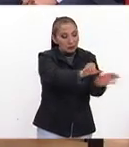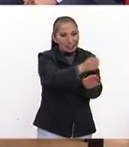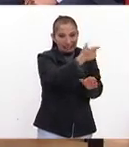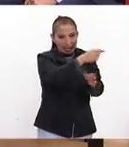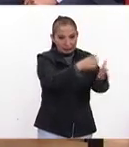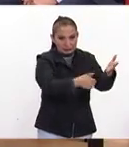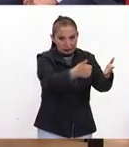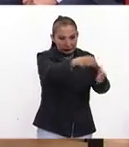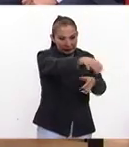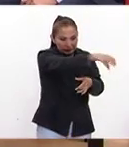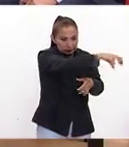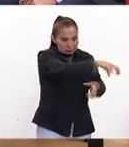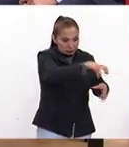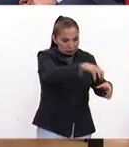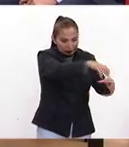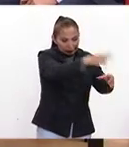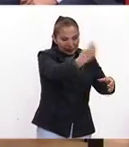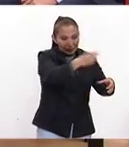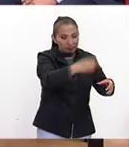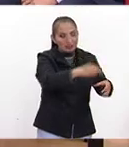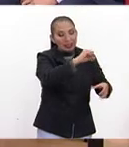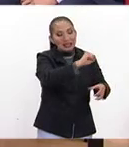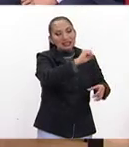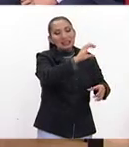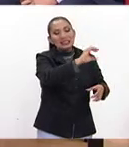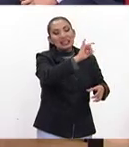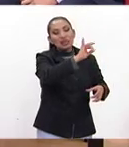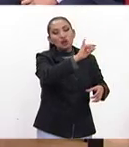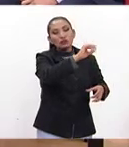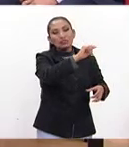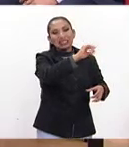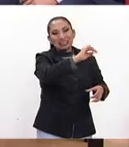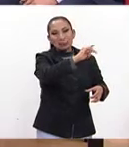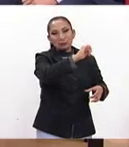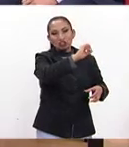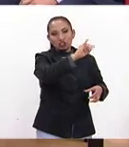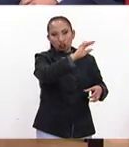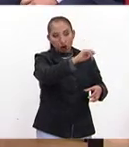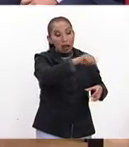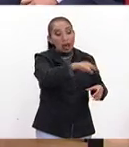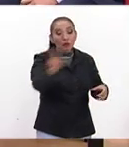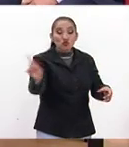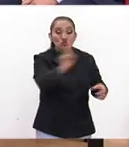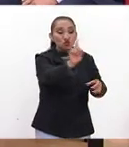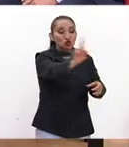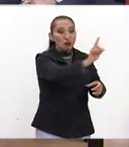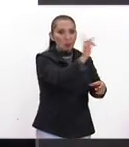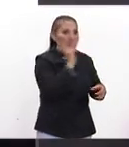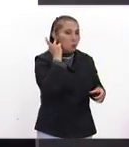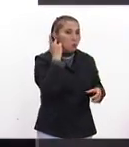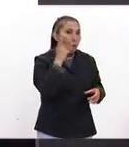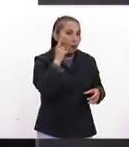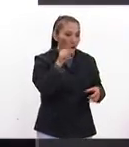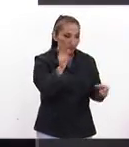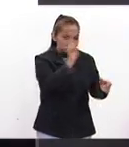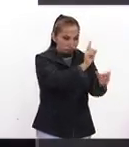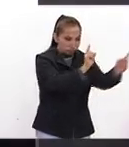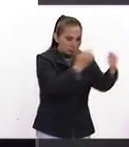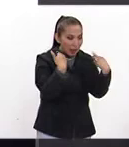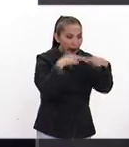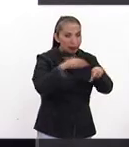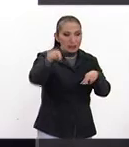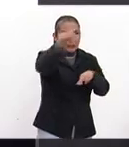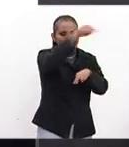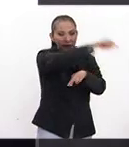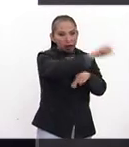6 territorios, cada una de ellas que le llamamos circunscripciones, y de cada una de ellas tendrá que ir la voz de cada uno de estos pueblos para representar